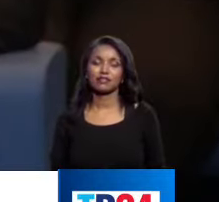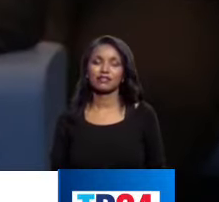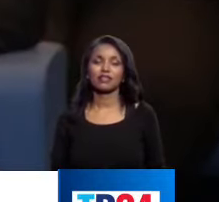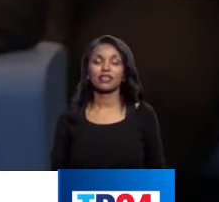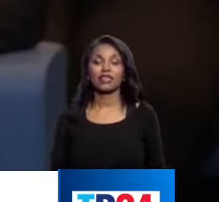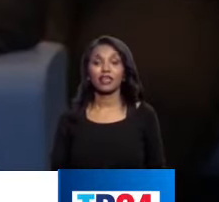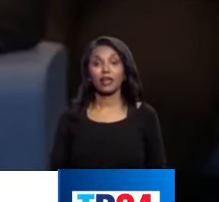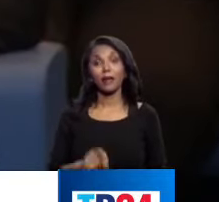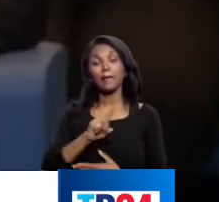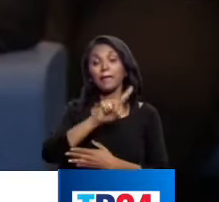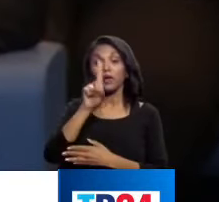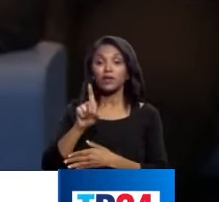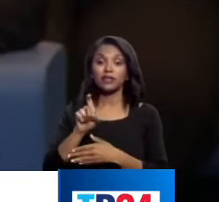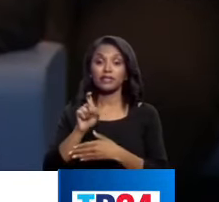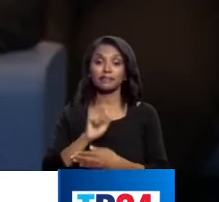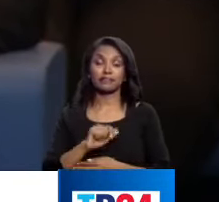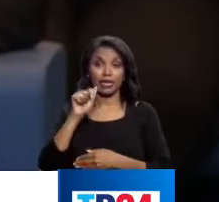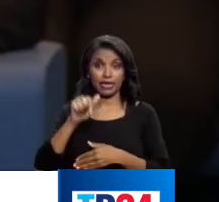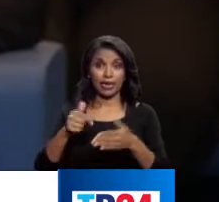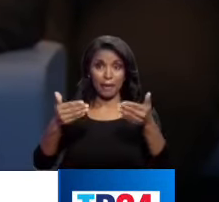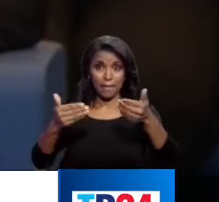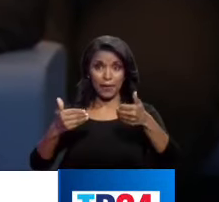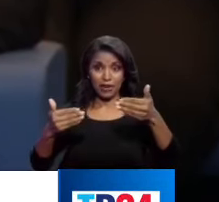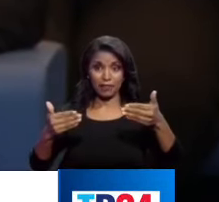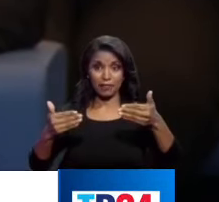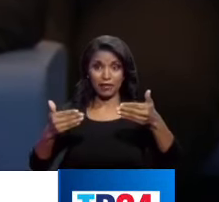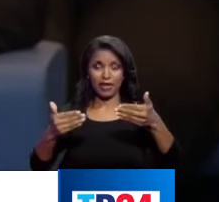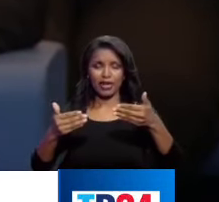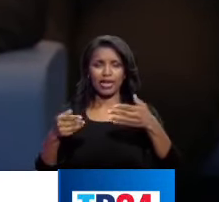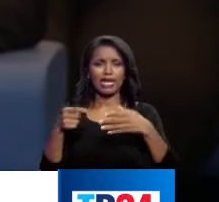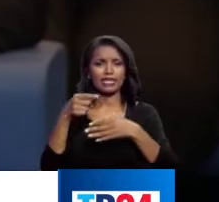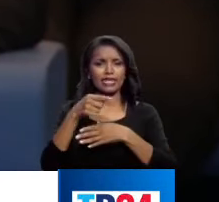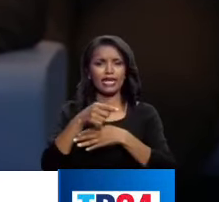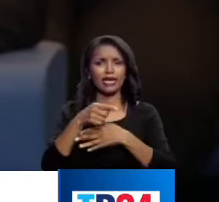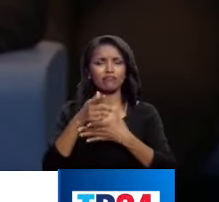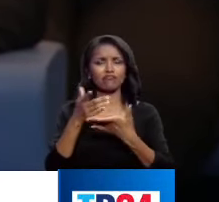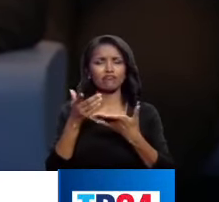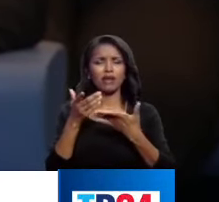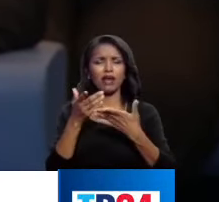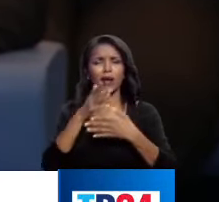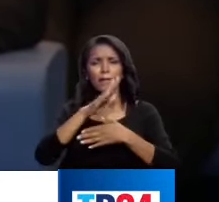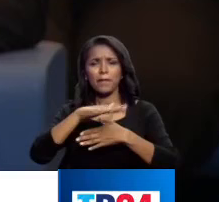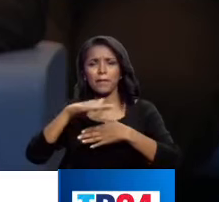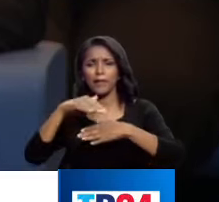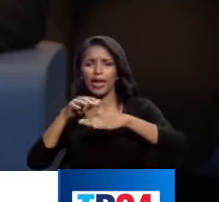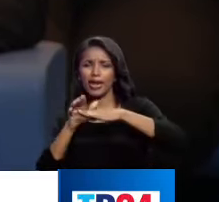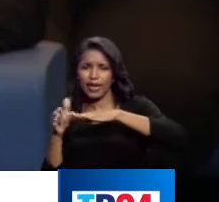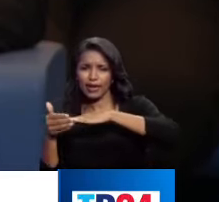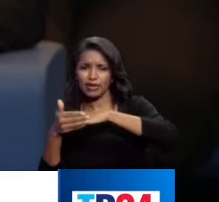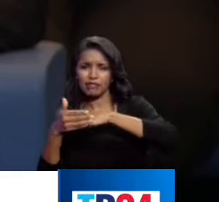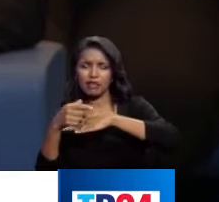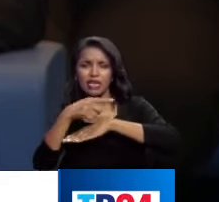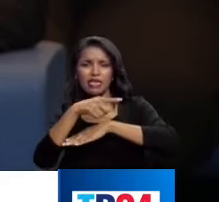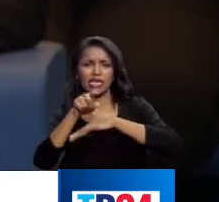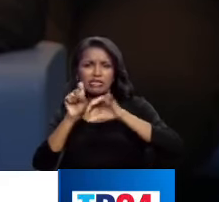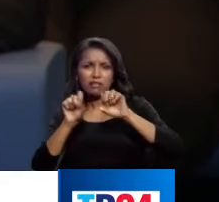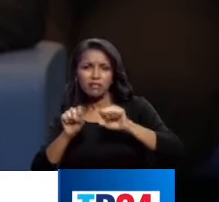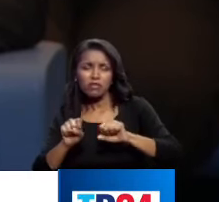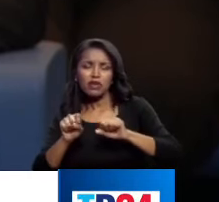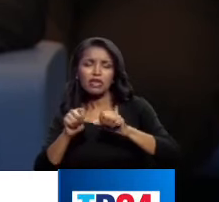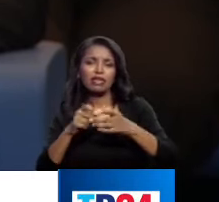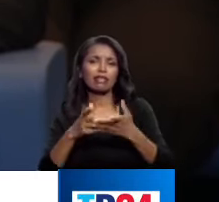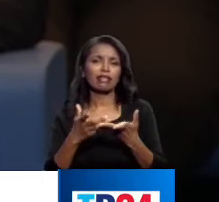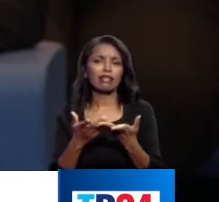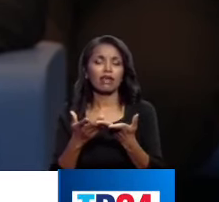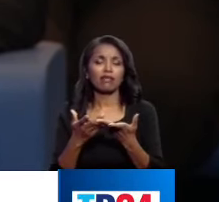Panamá no cuenta en la costa Caribe con productos que se puedan ofrecer al mercado internacional, principalmente